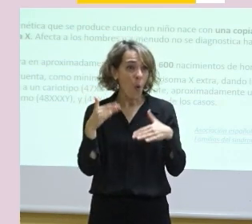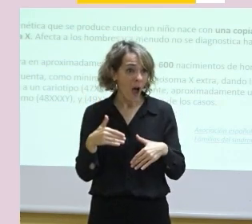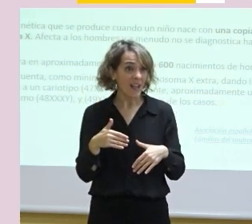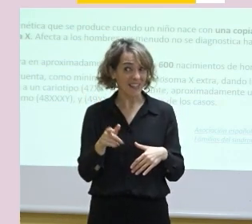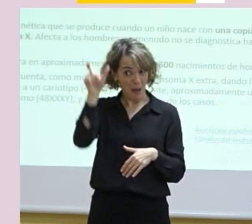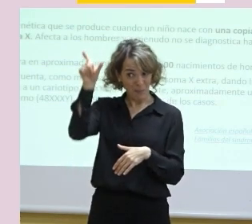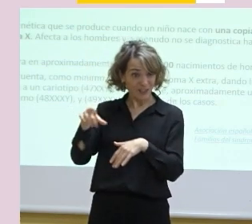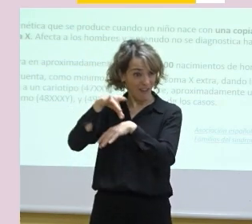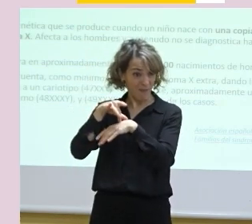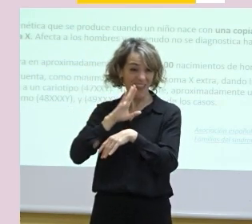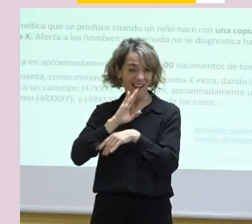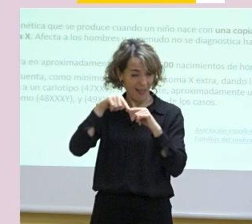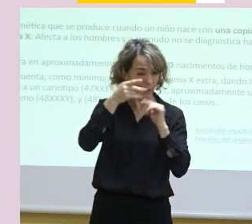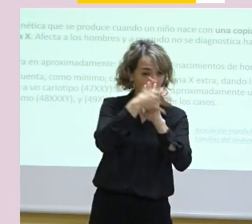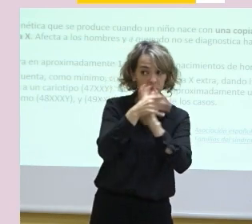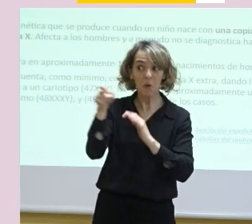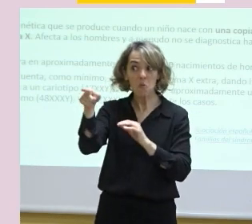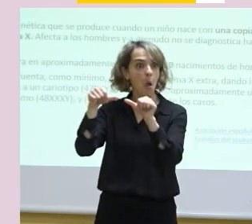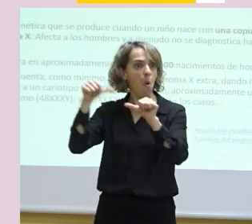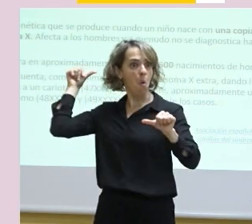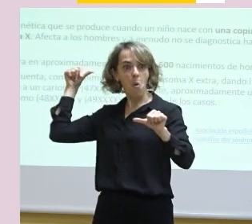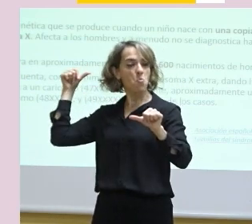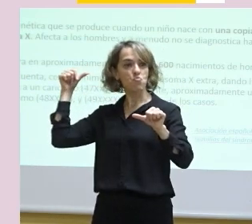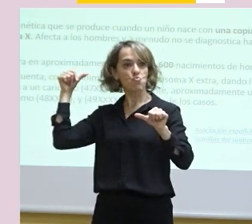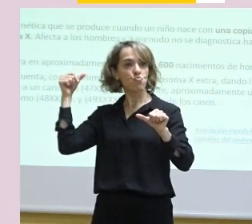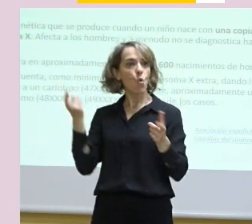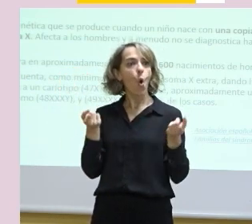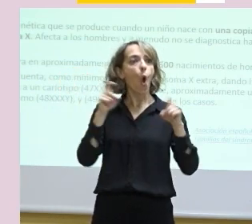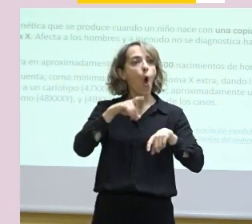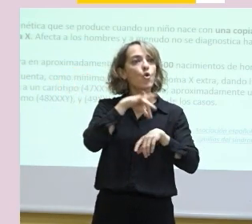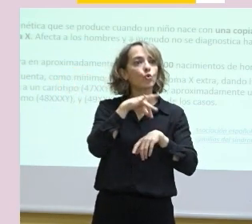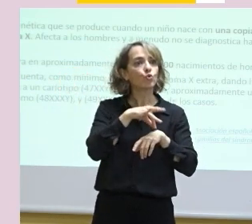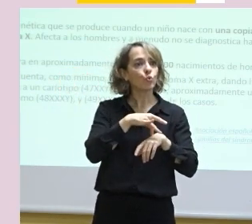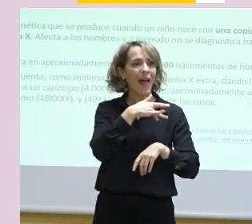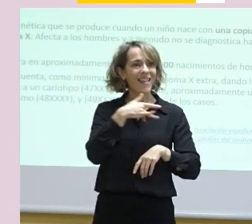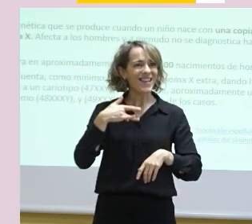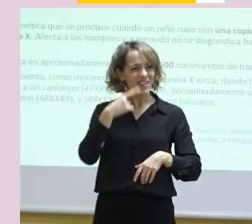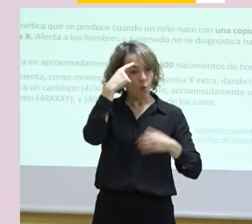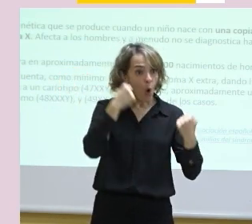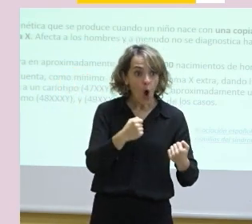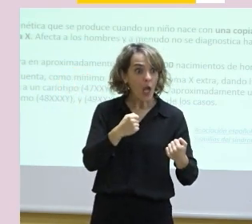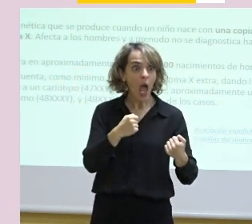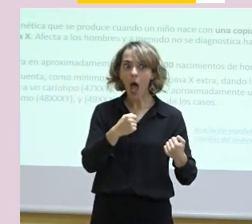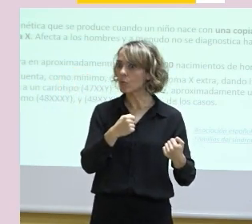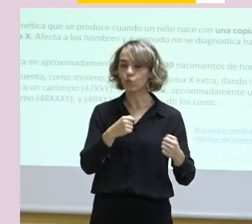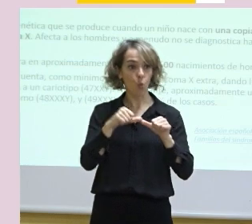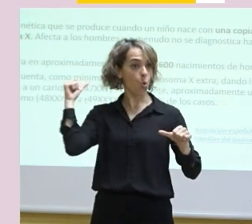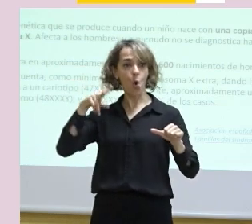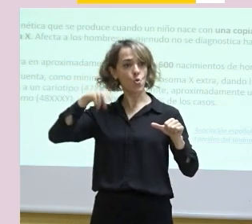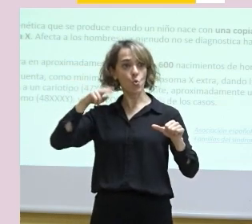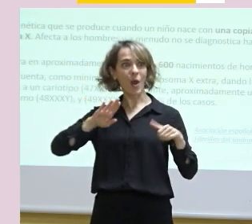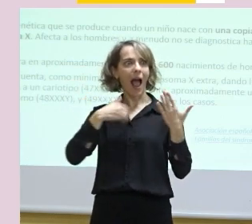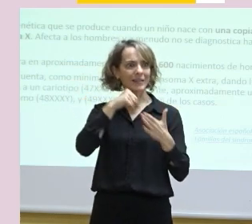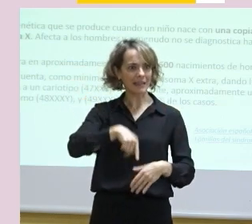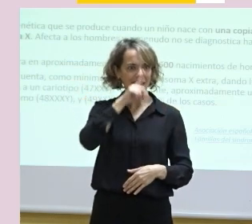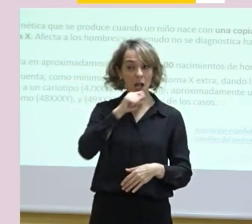posteriormente nunca había acudido a una consulta de neumología hasta este año, ni había tenido problemas